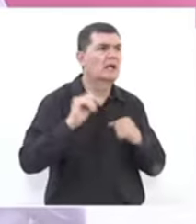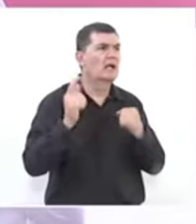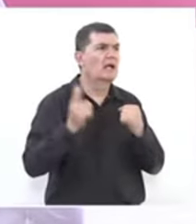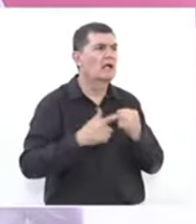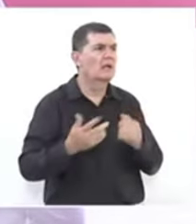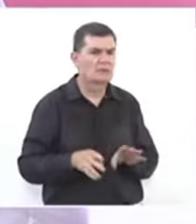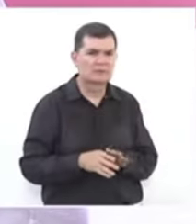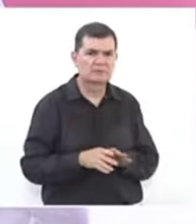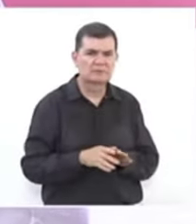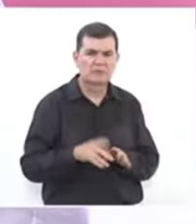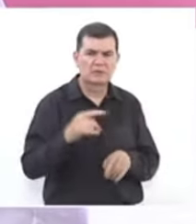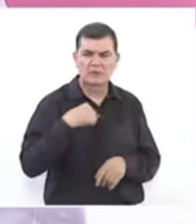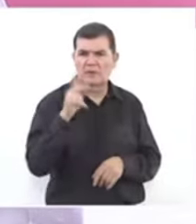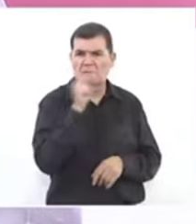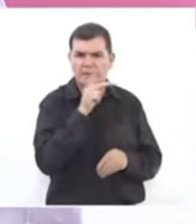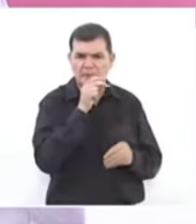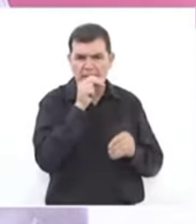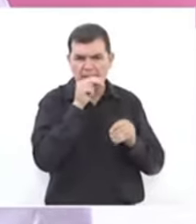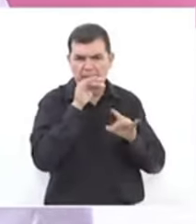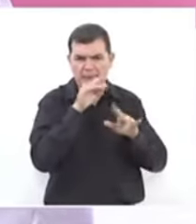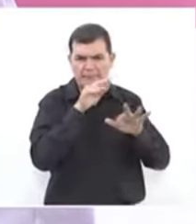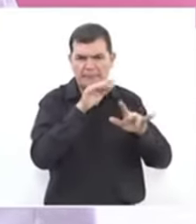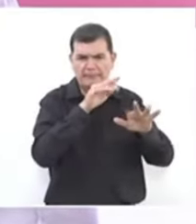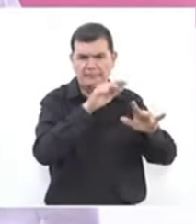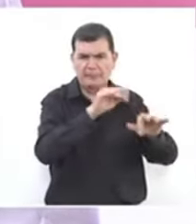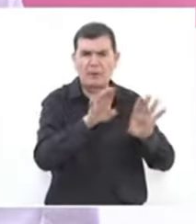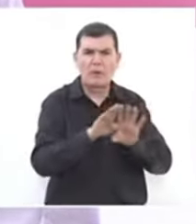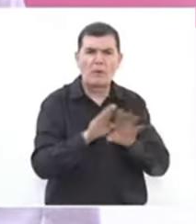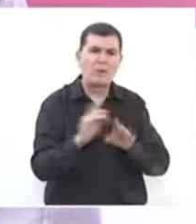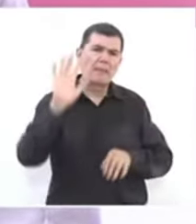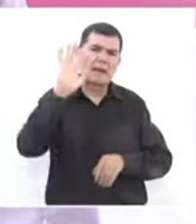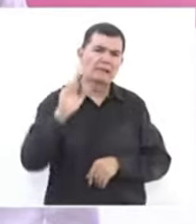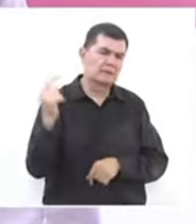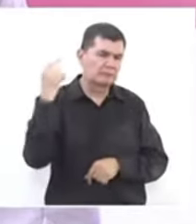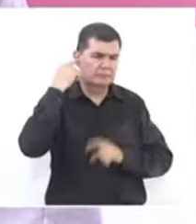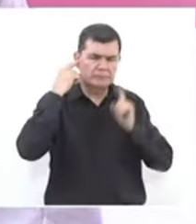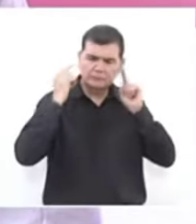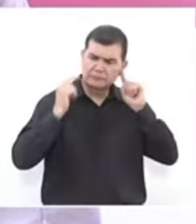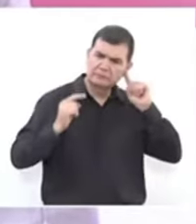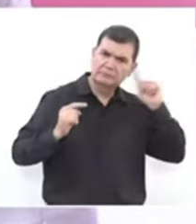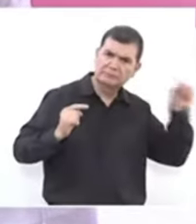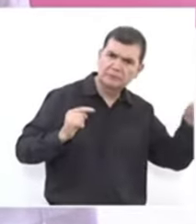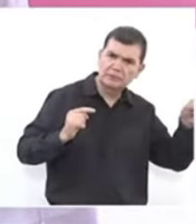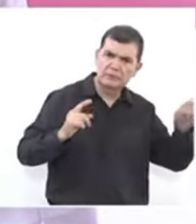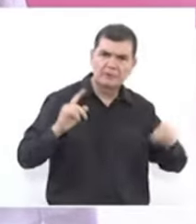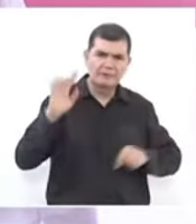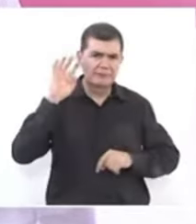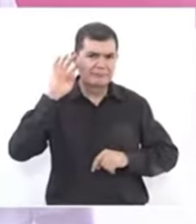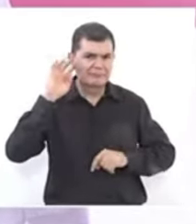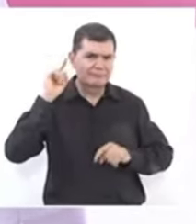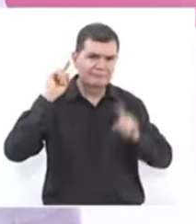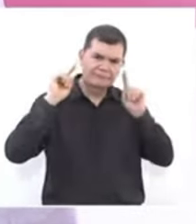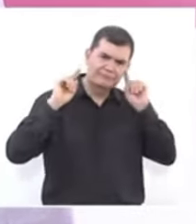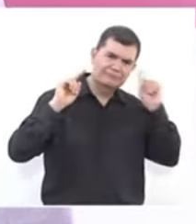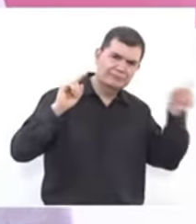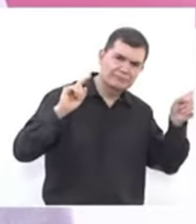que se lo lleva el viento, o que entra por una oreja, por un oído y sale por el